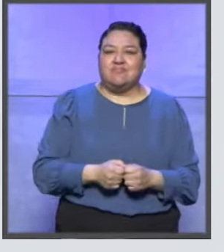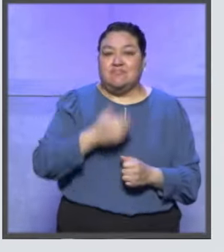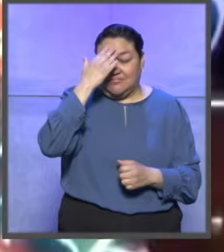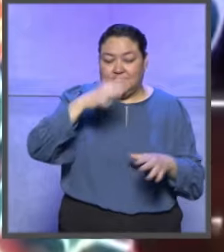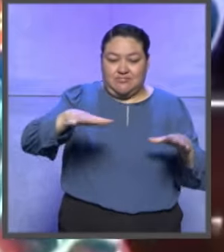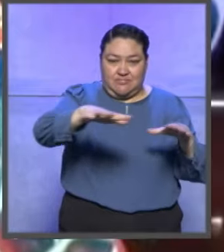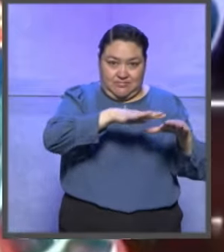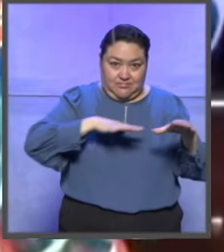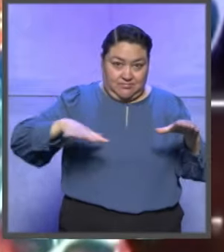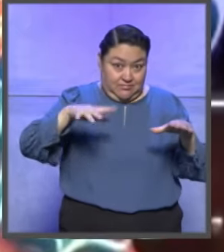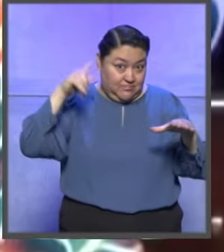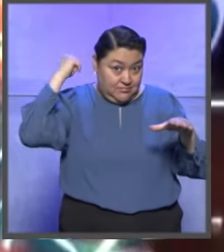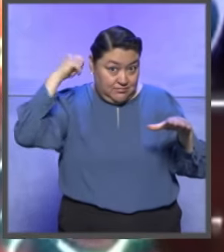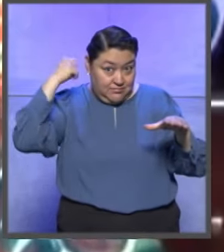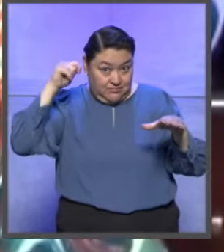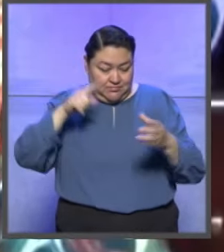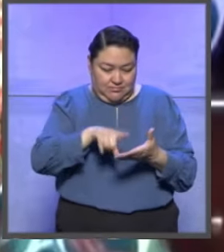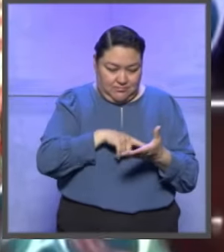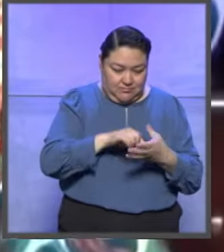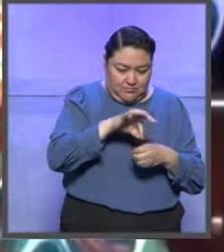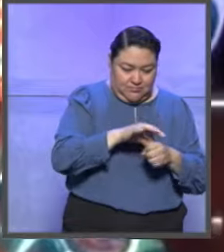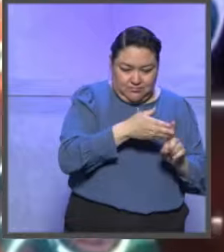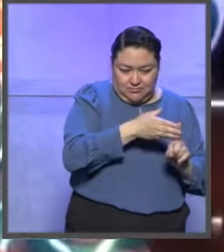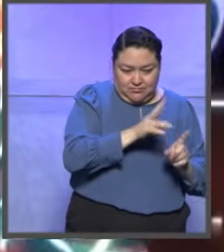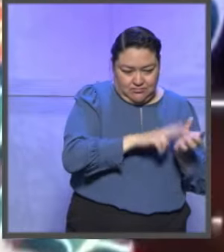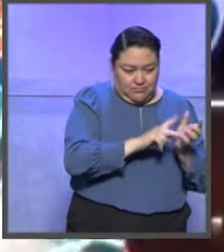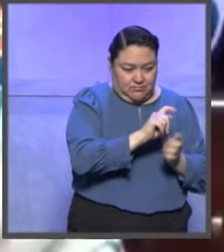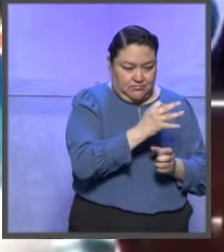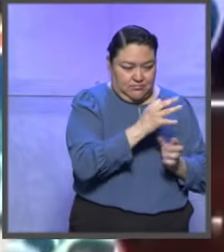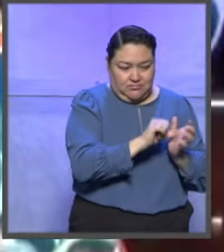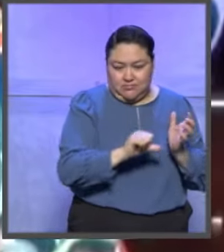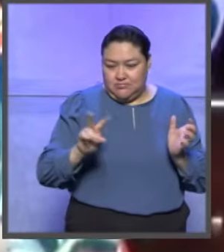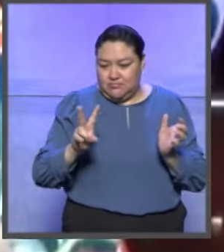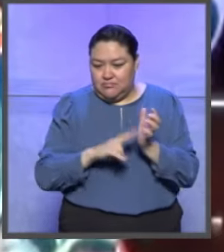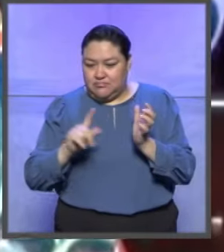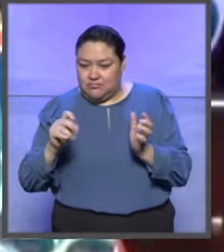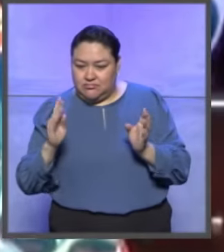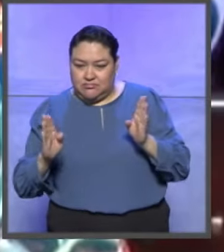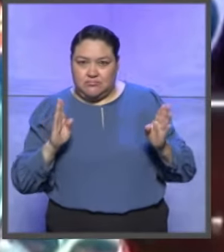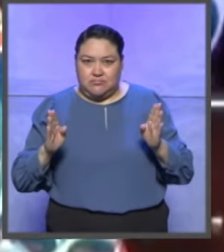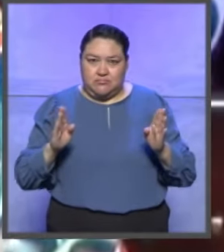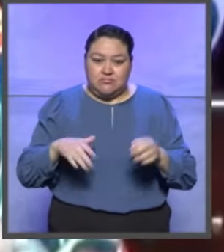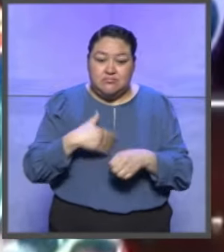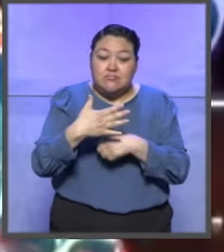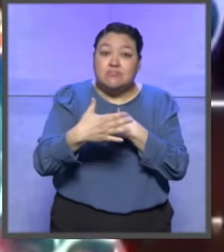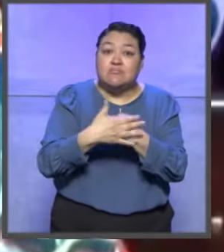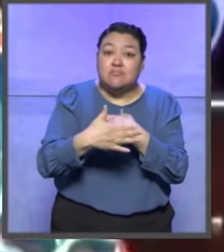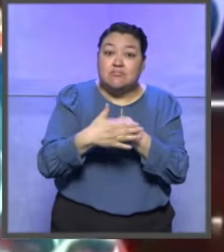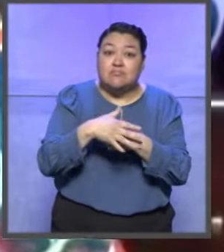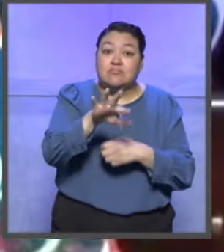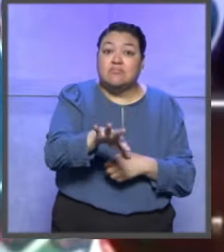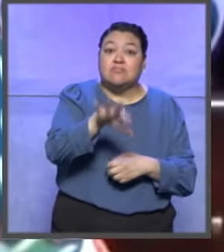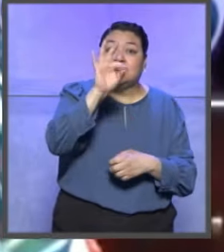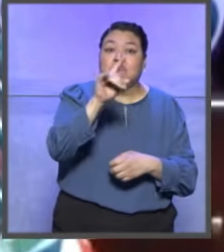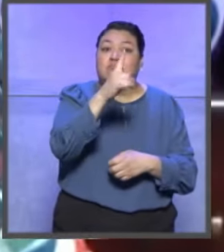completamente. En Tabasco, precisamente en el proceso electoral 2023-2024, estamos prontos a